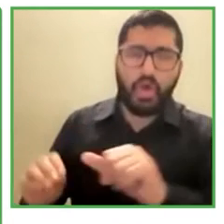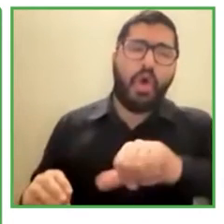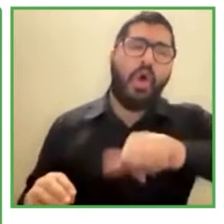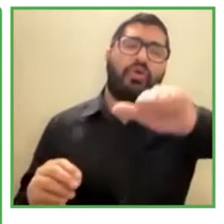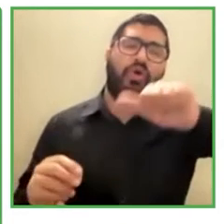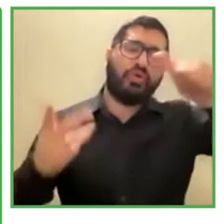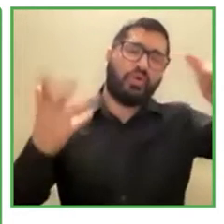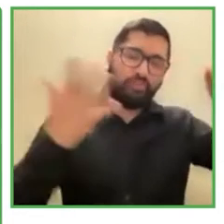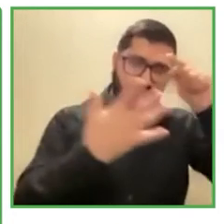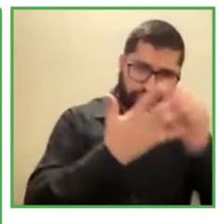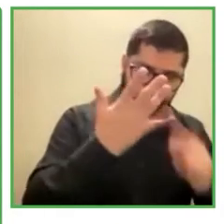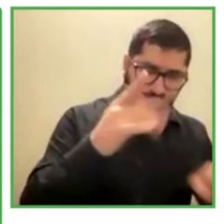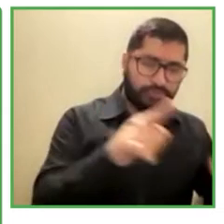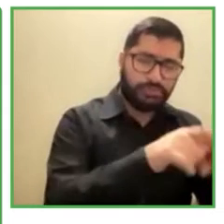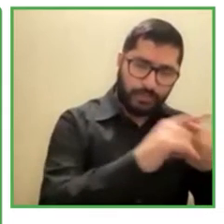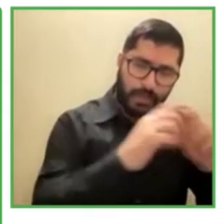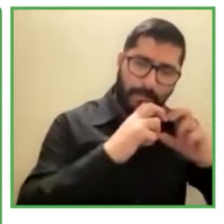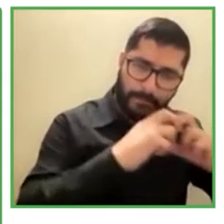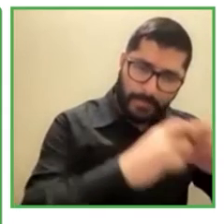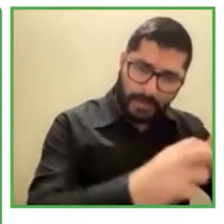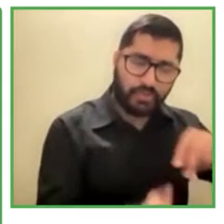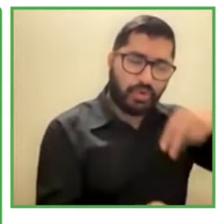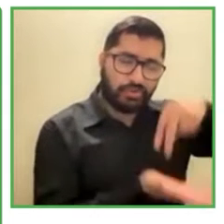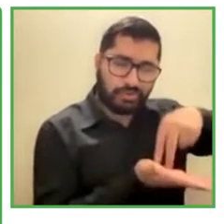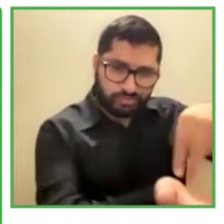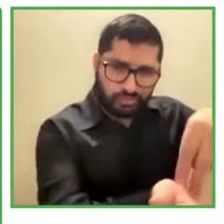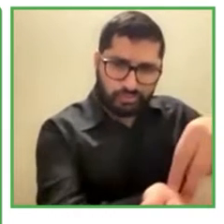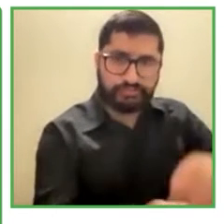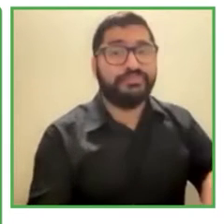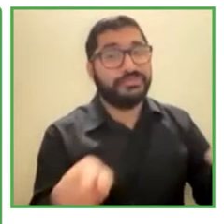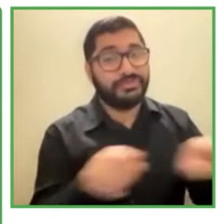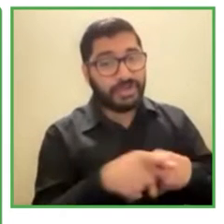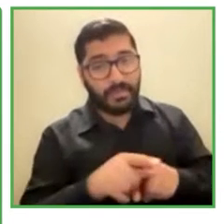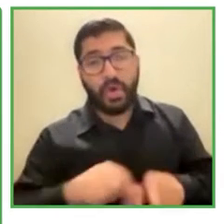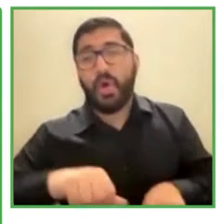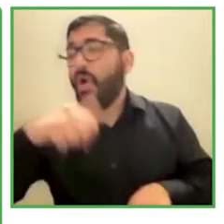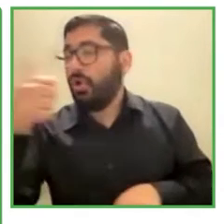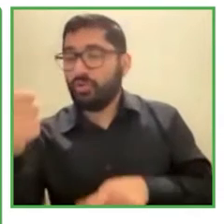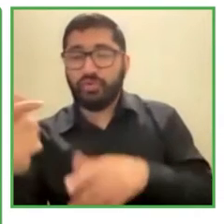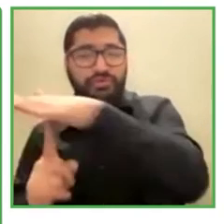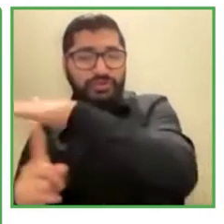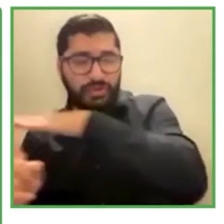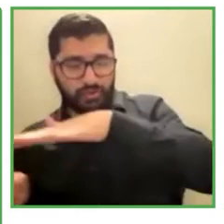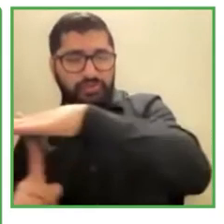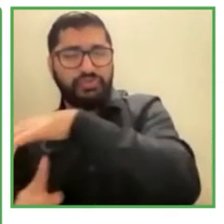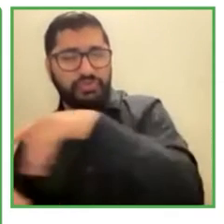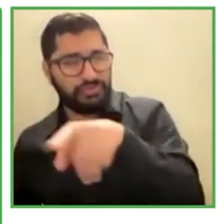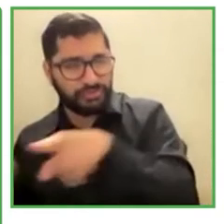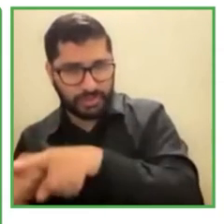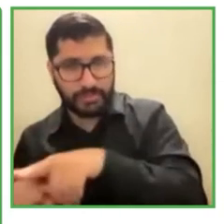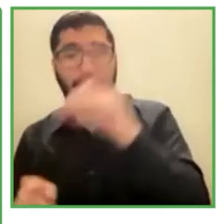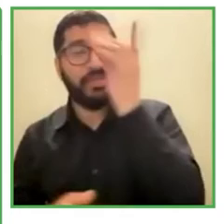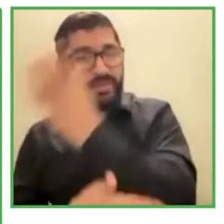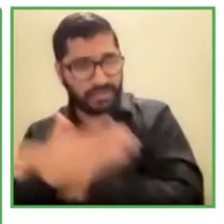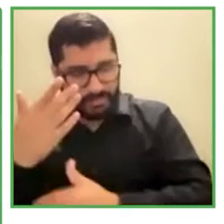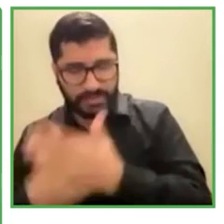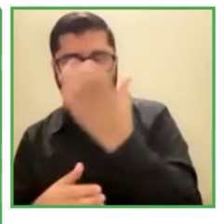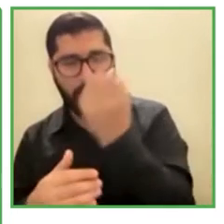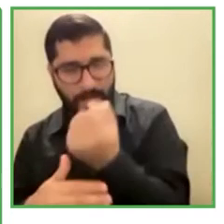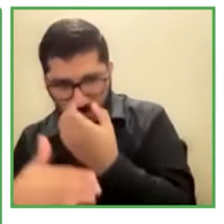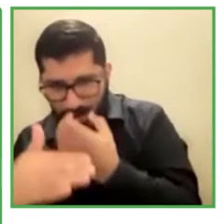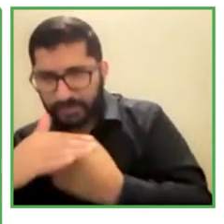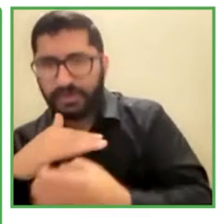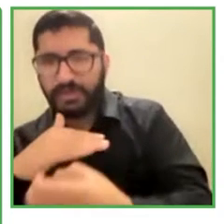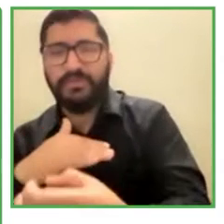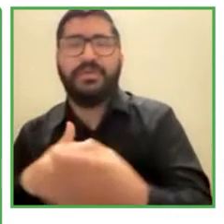Y tenemos muchos casos de estudio que nos muestran no solo a personas con discapacidad, sino también al proceso de reclutamiento. Cuando nosotros creamos